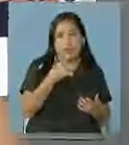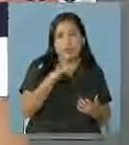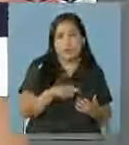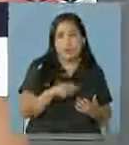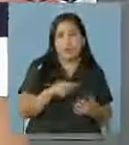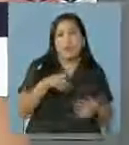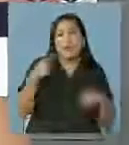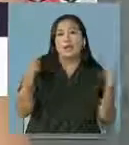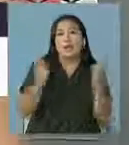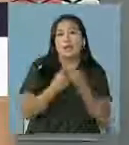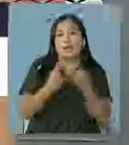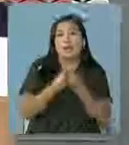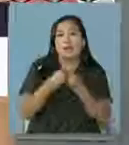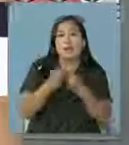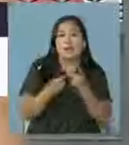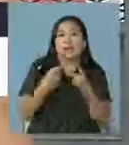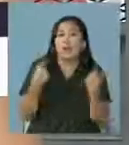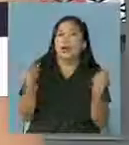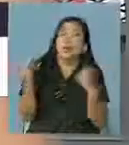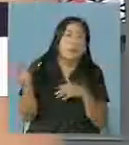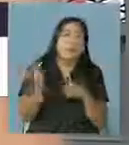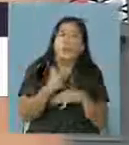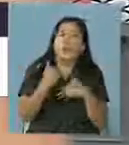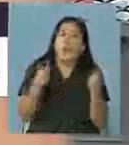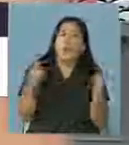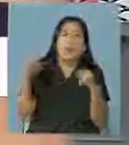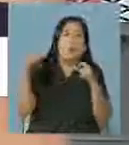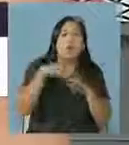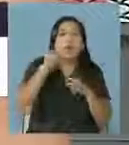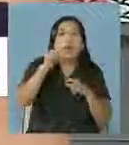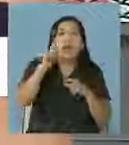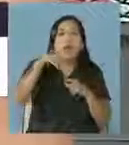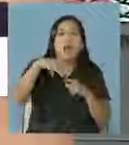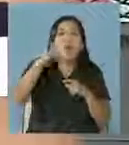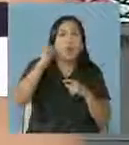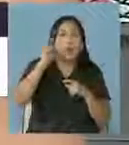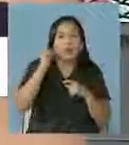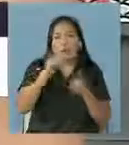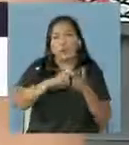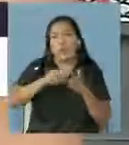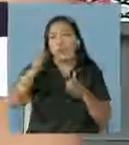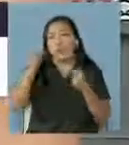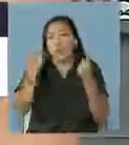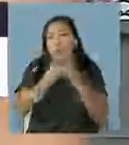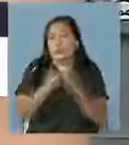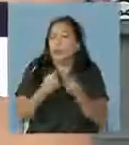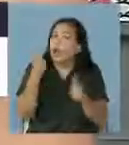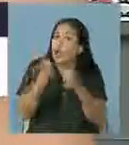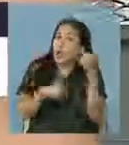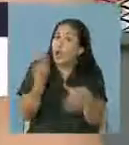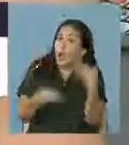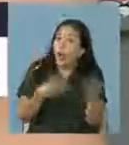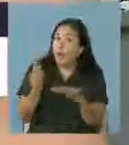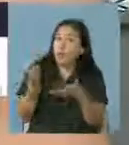Creo que el partido que por ahí no nos reprochamos todo ese partido acá contra el magro eh creo que el otro partido lo competimos lo